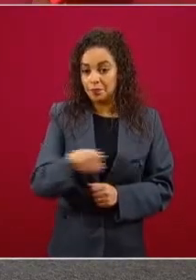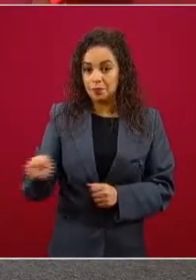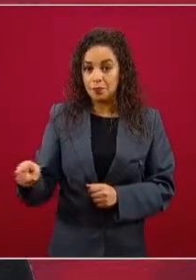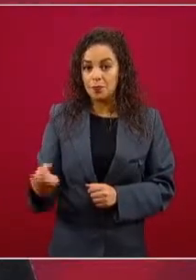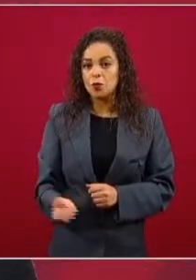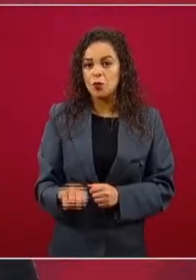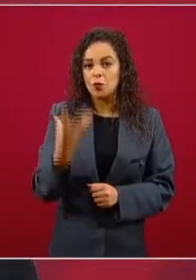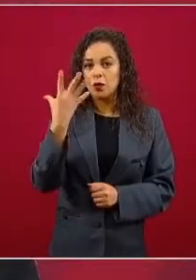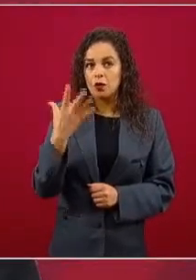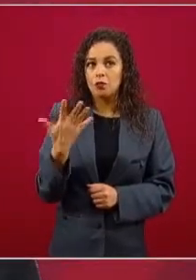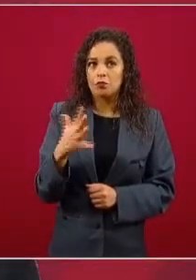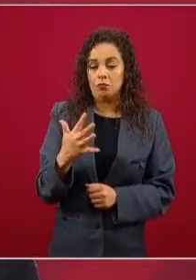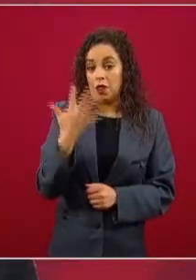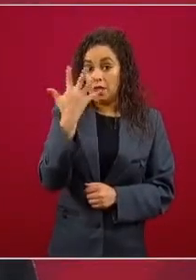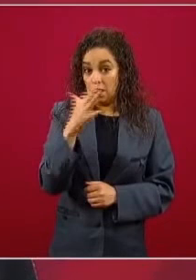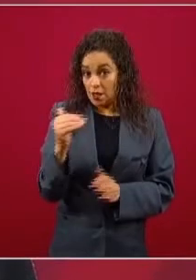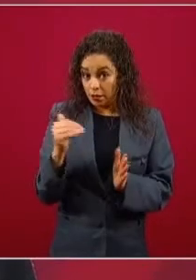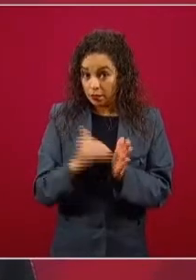alrededor de 10,000,